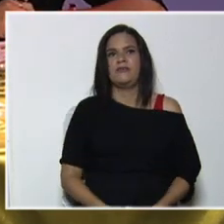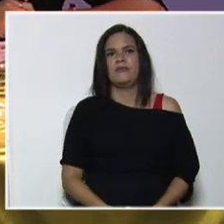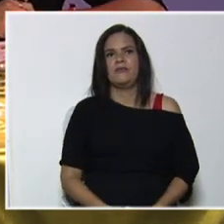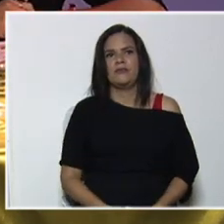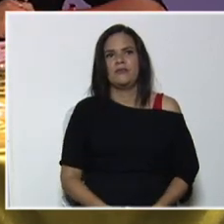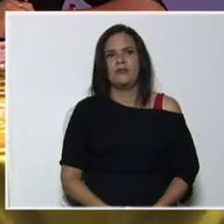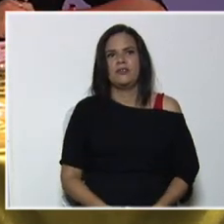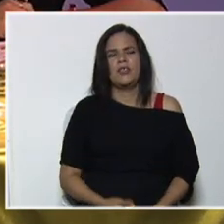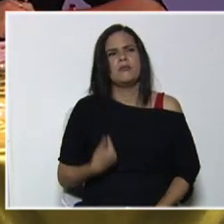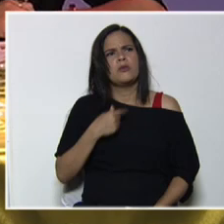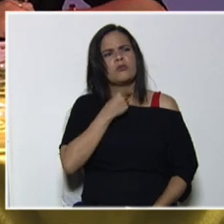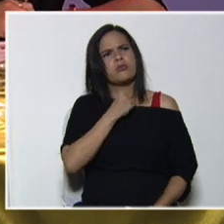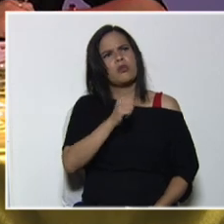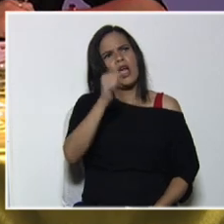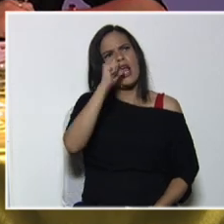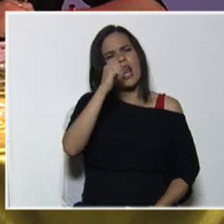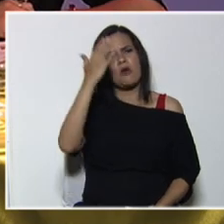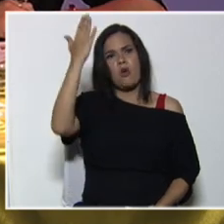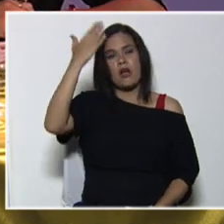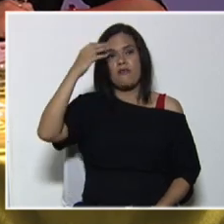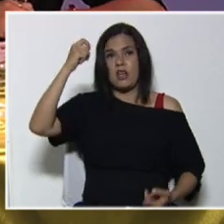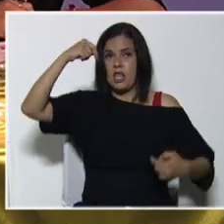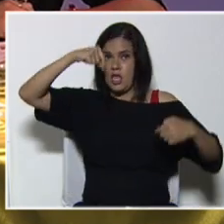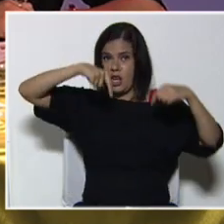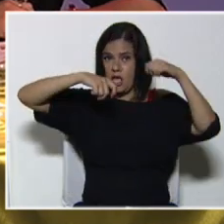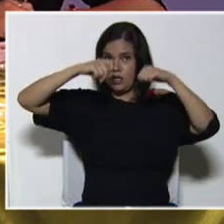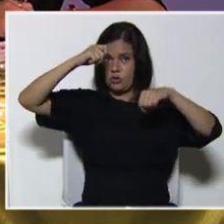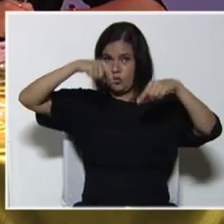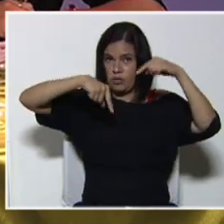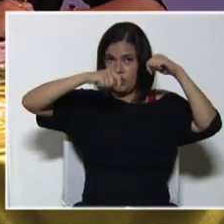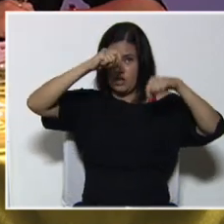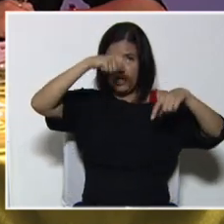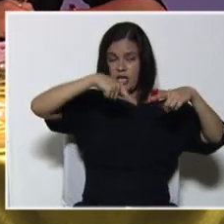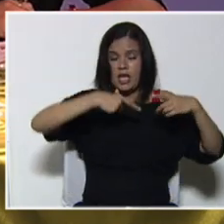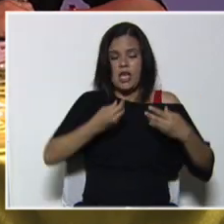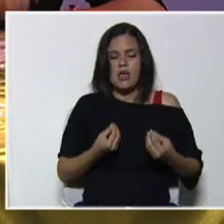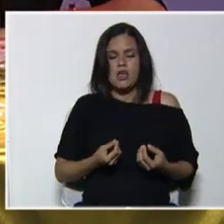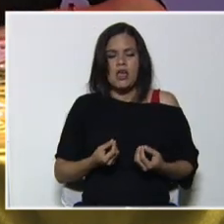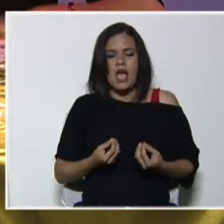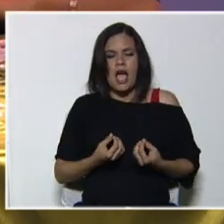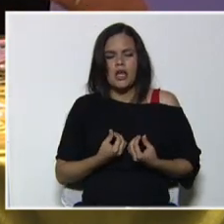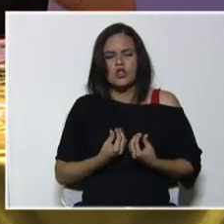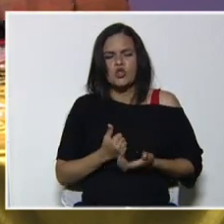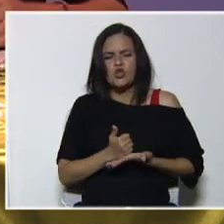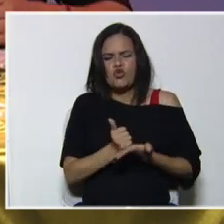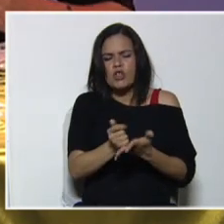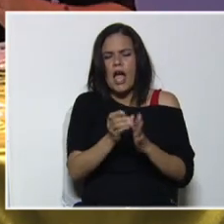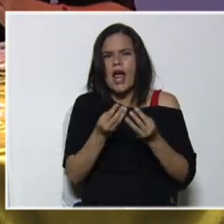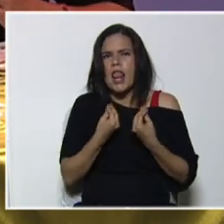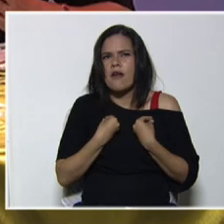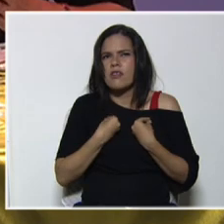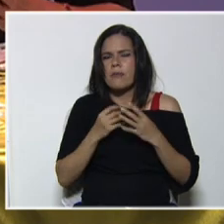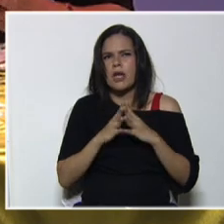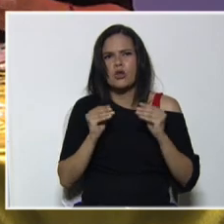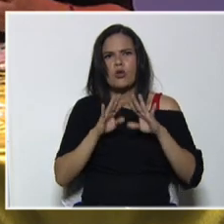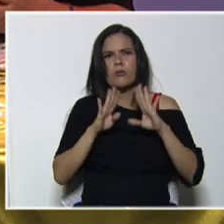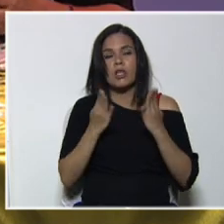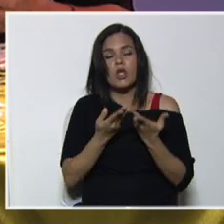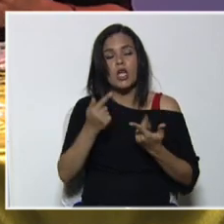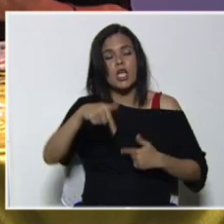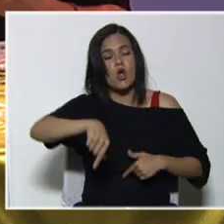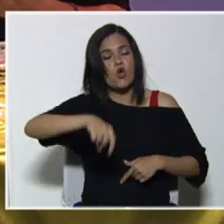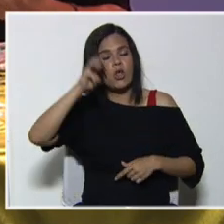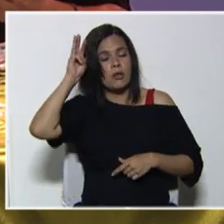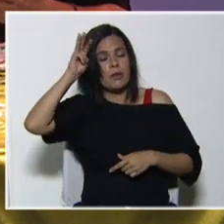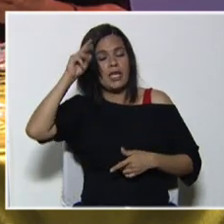del agua que viene de la lluvia, que da fuente de vida para todo este planeta tan hermoso. Y es que hoy nuestras maestras nos